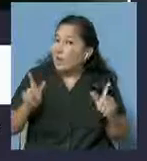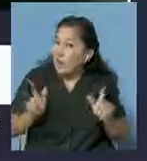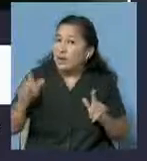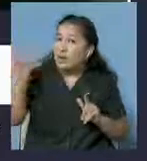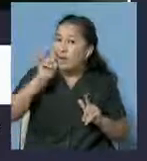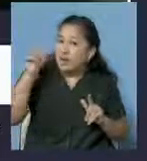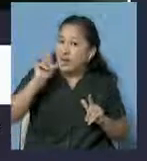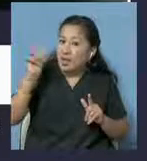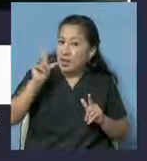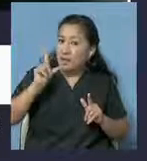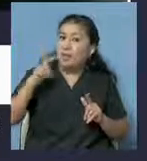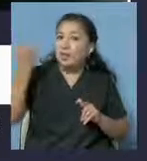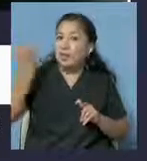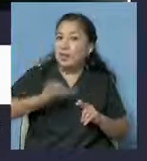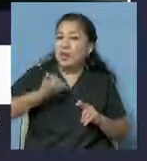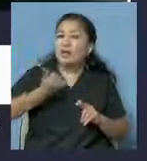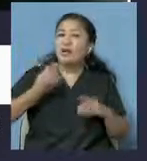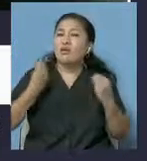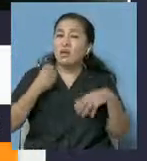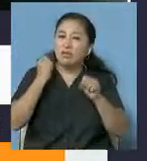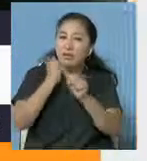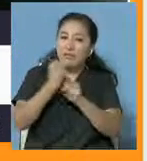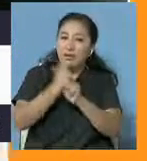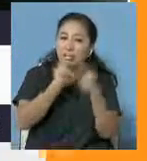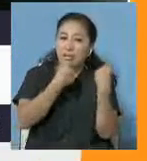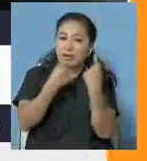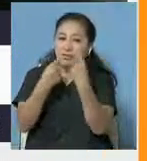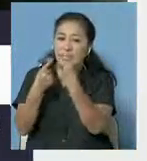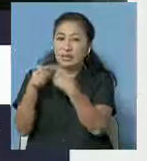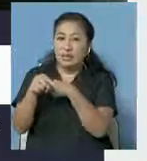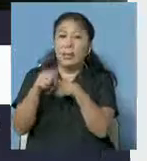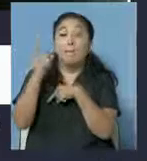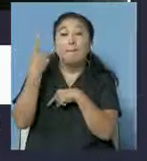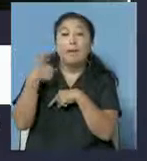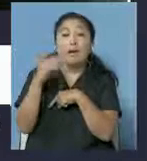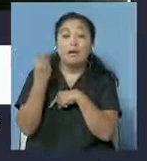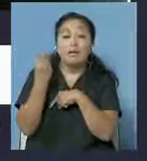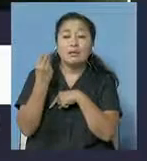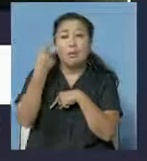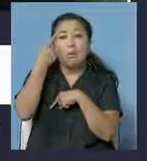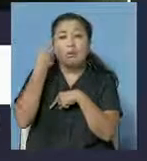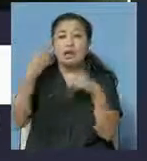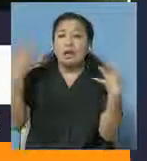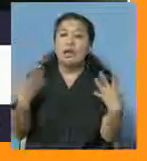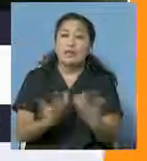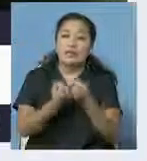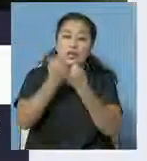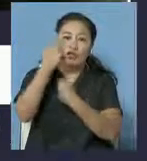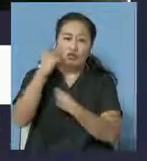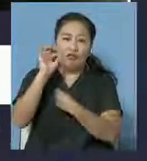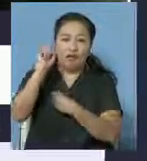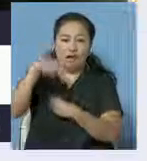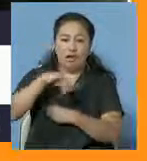El lunes que se vienen realizando diferentes tareas como para que estos 90 años no pasen desapercibidos en Gimnasia de Jujuy,